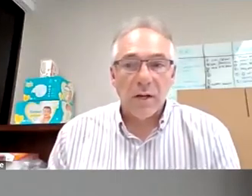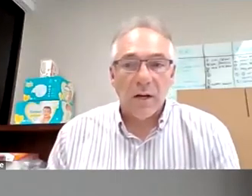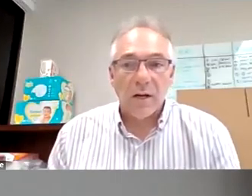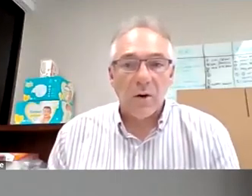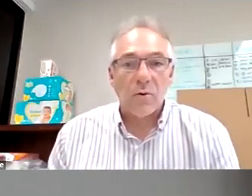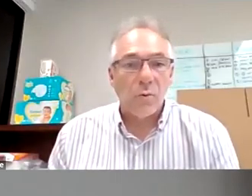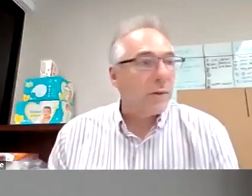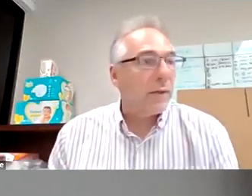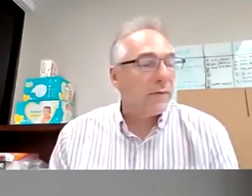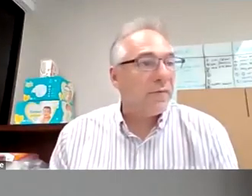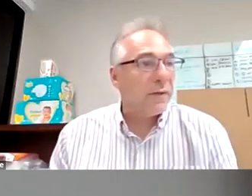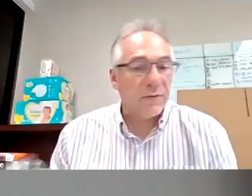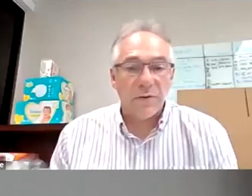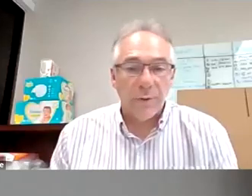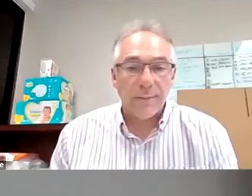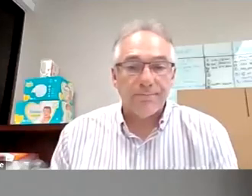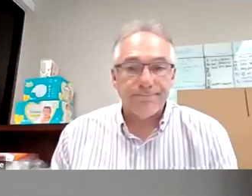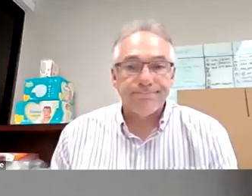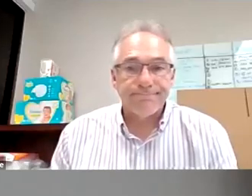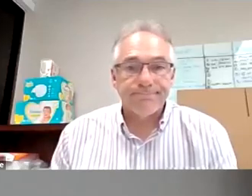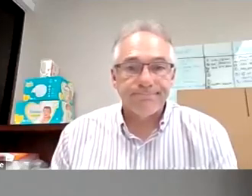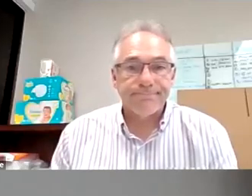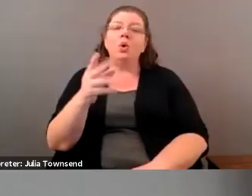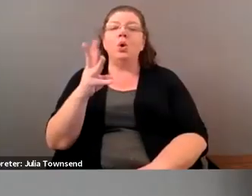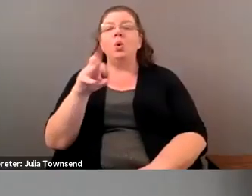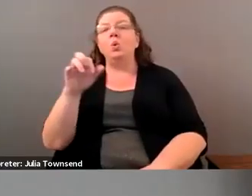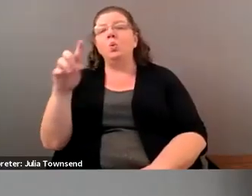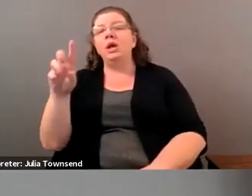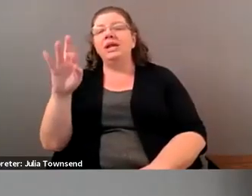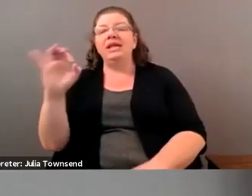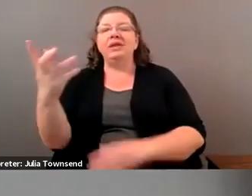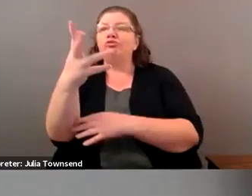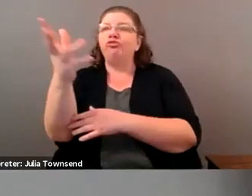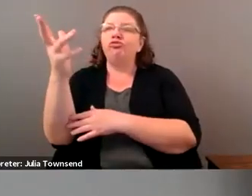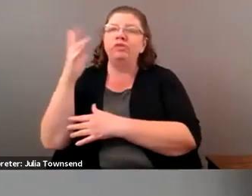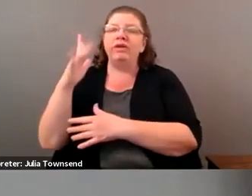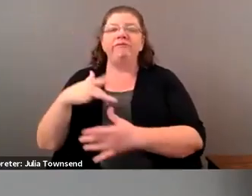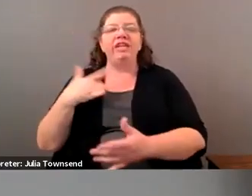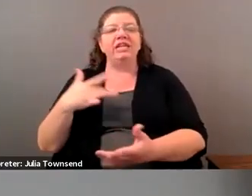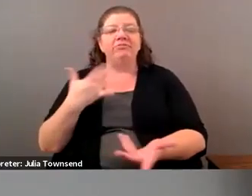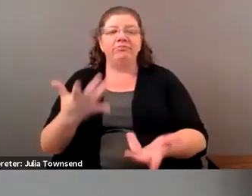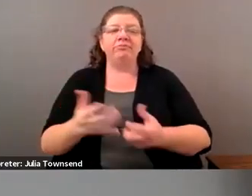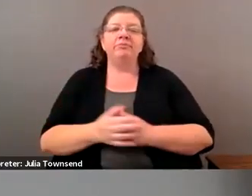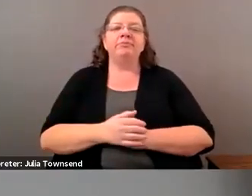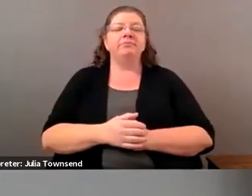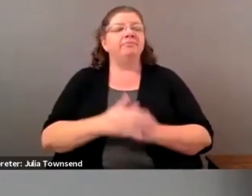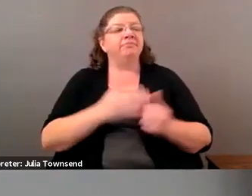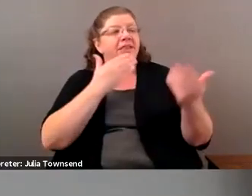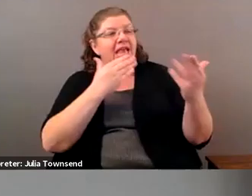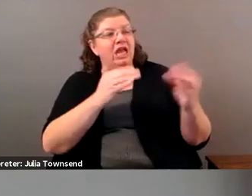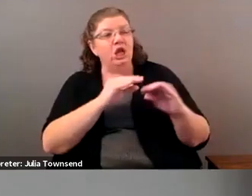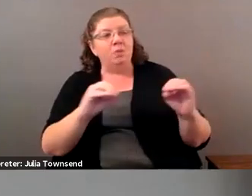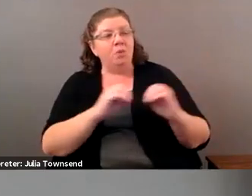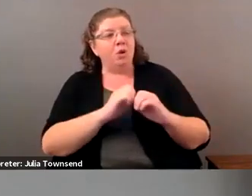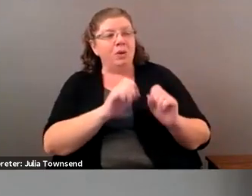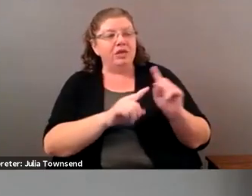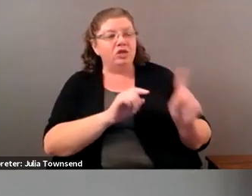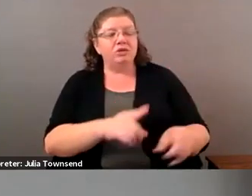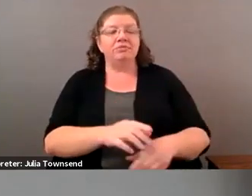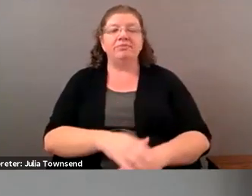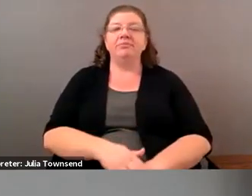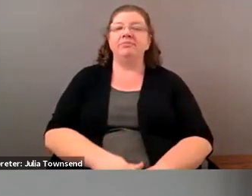entonces nuestra intención es que sea como un un campo verdad donde